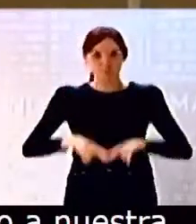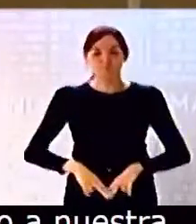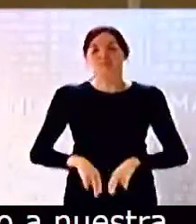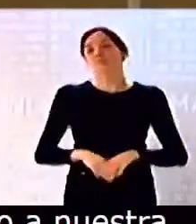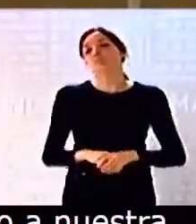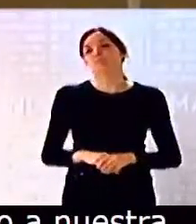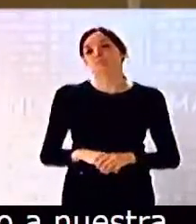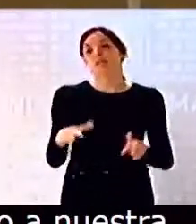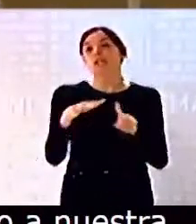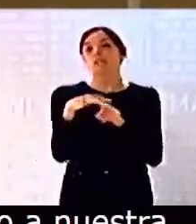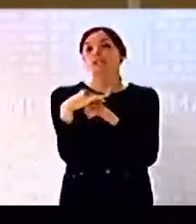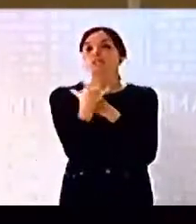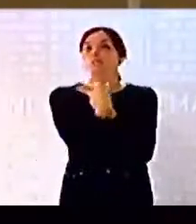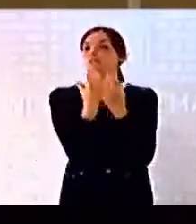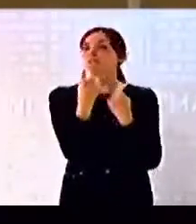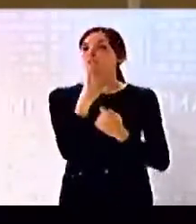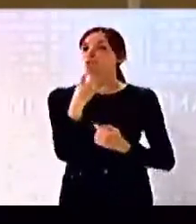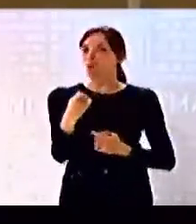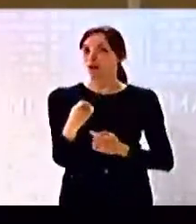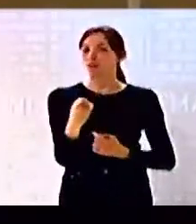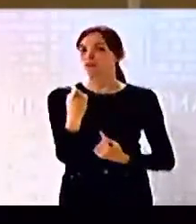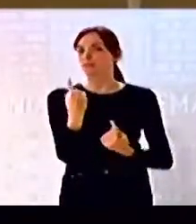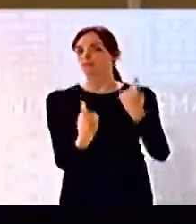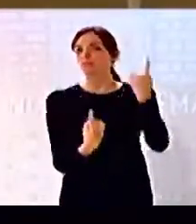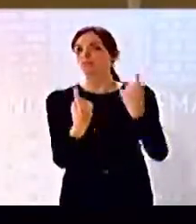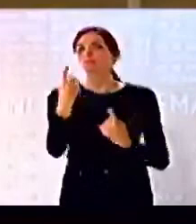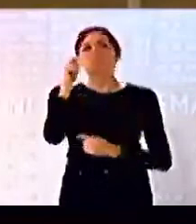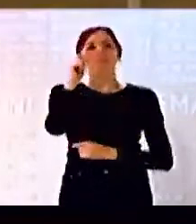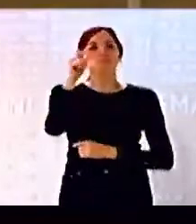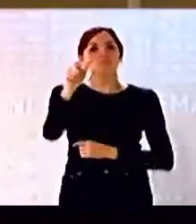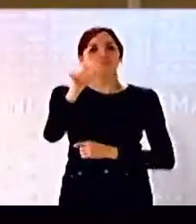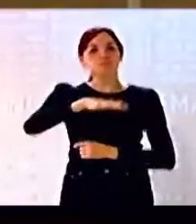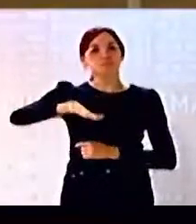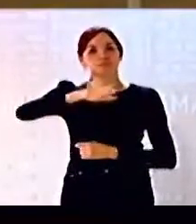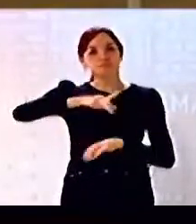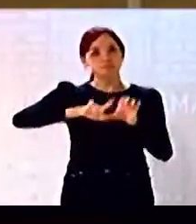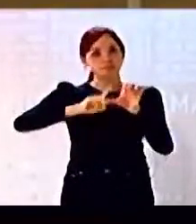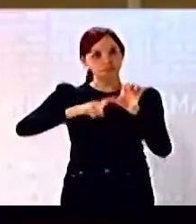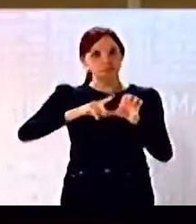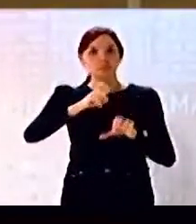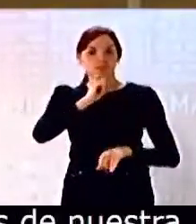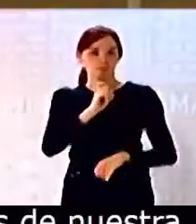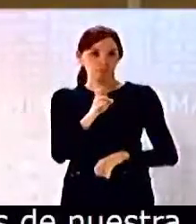La situación es complicada en algunas de las localidades de nuestra comunidad autónoma.